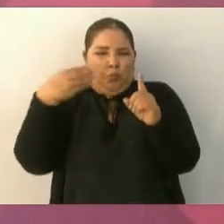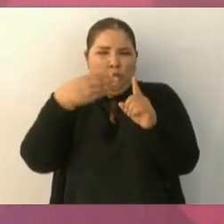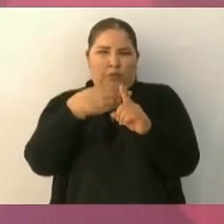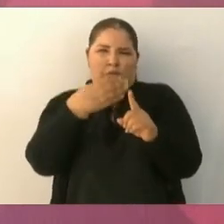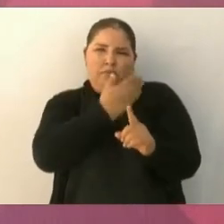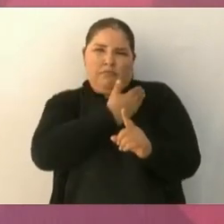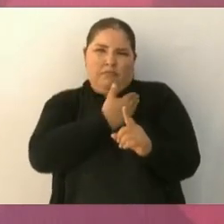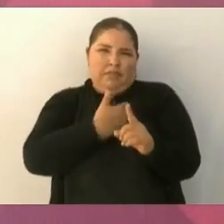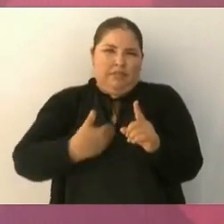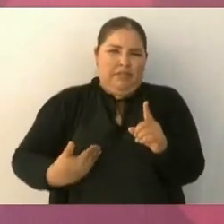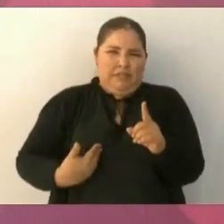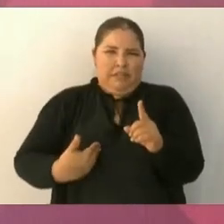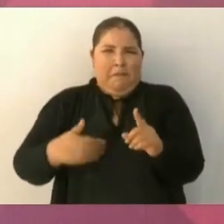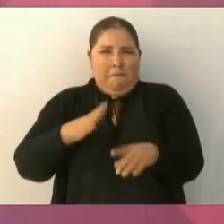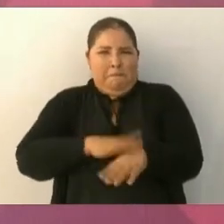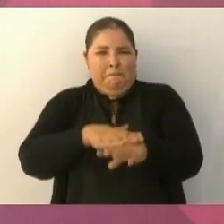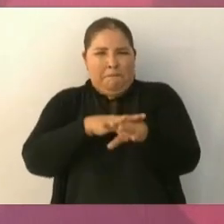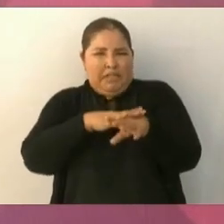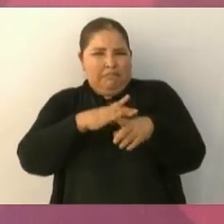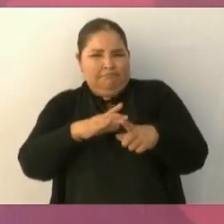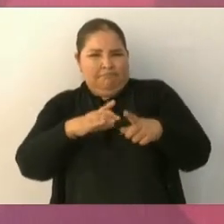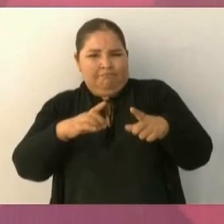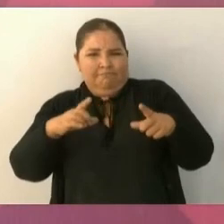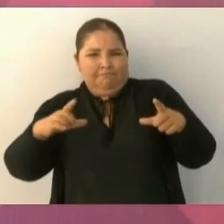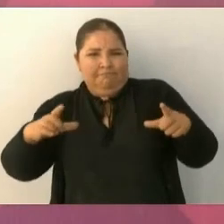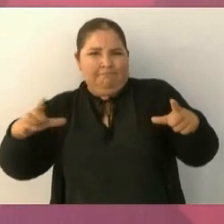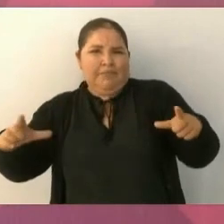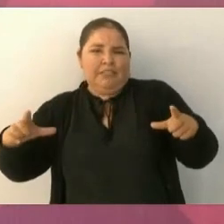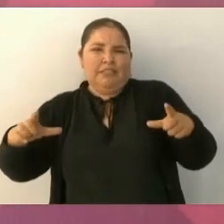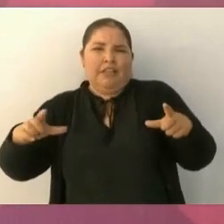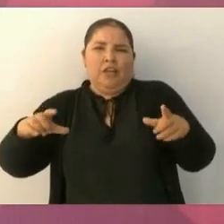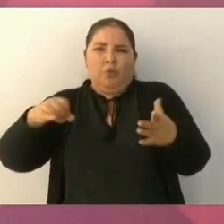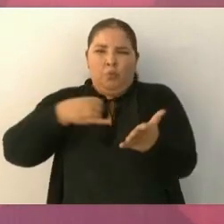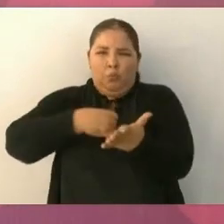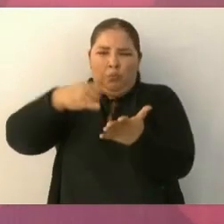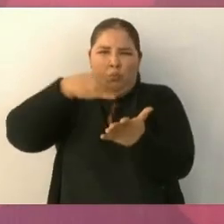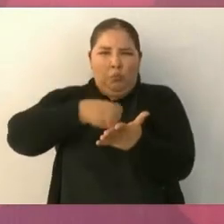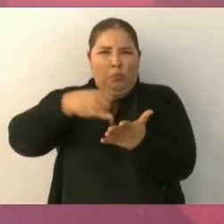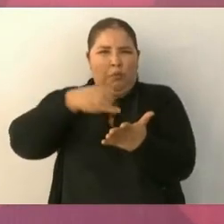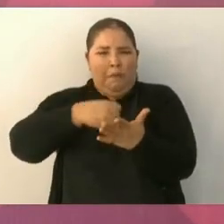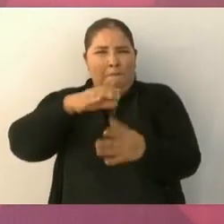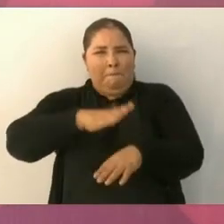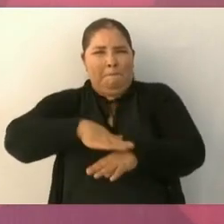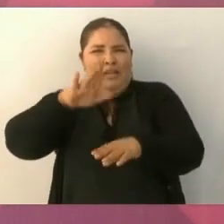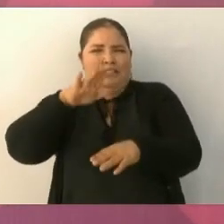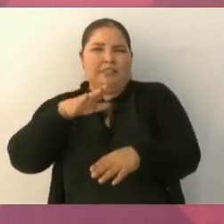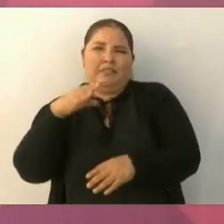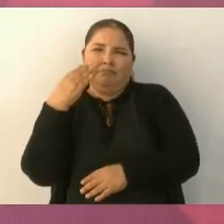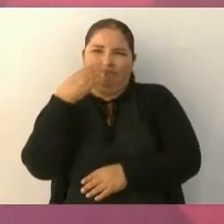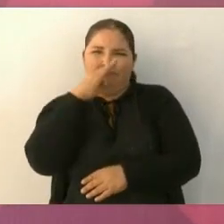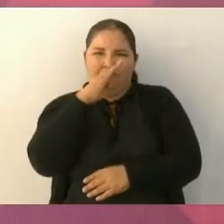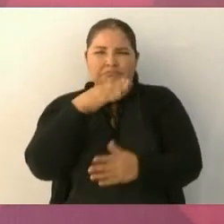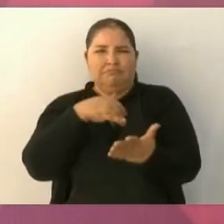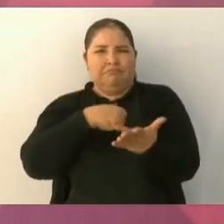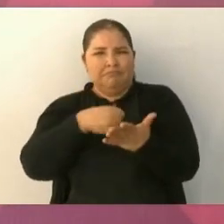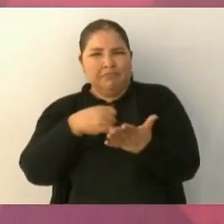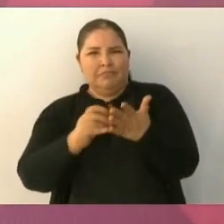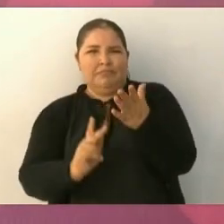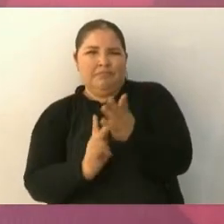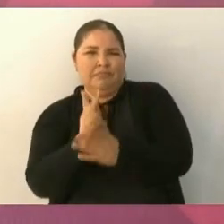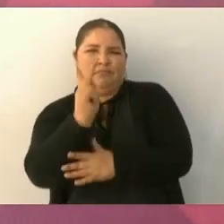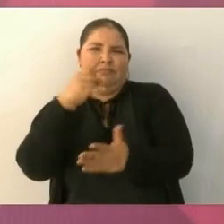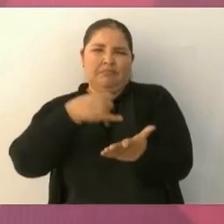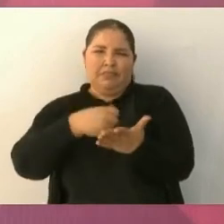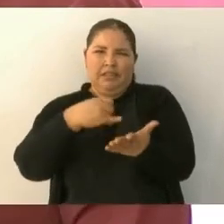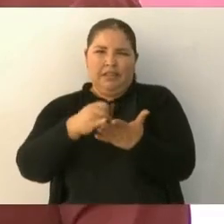de incrementar sustancialmente la superficie de riego y aumentar la producción de granos y hortalizas.